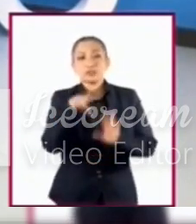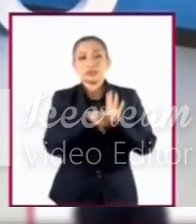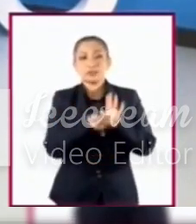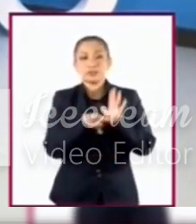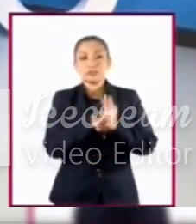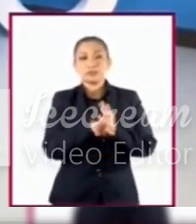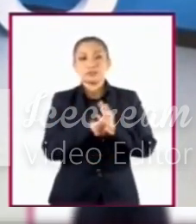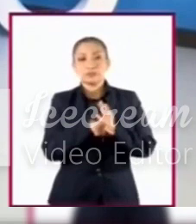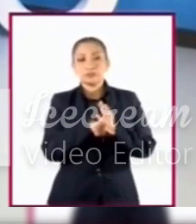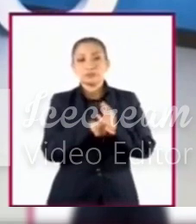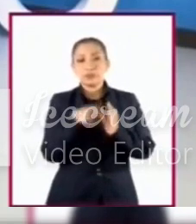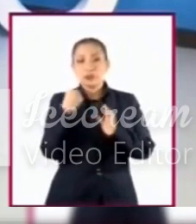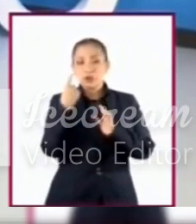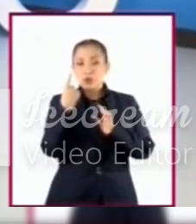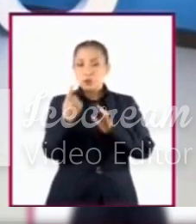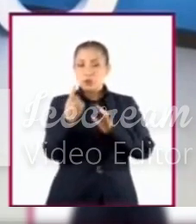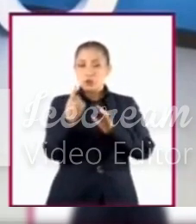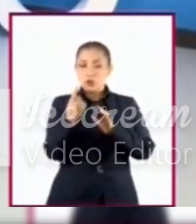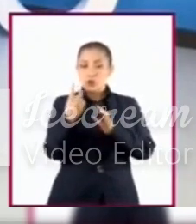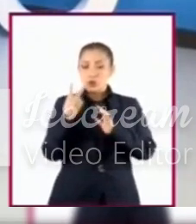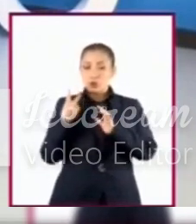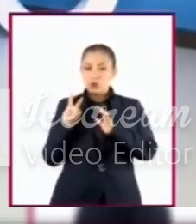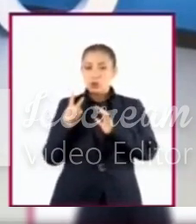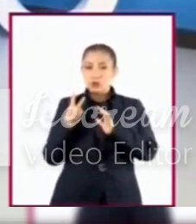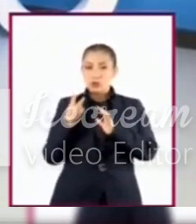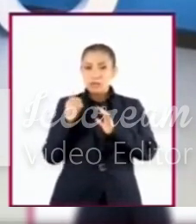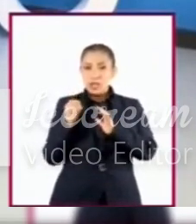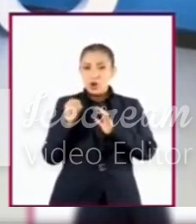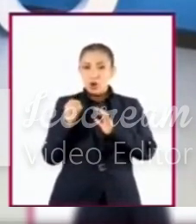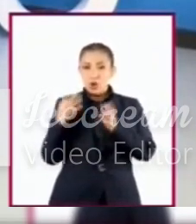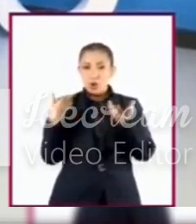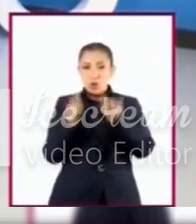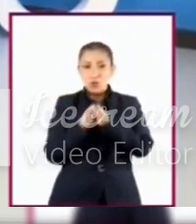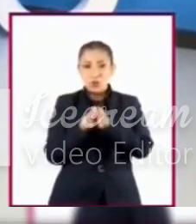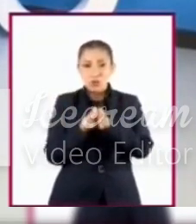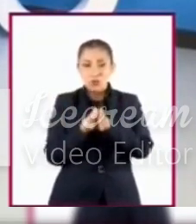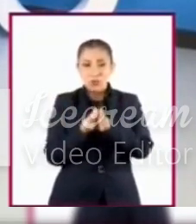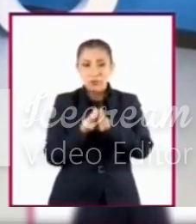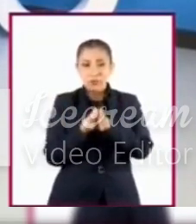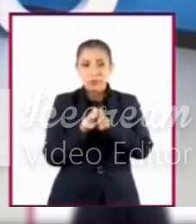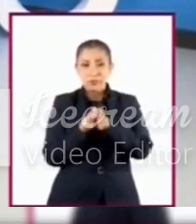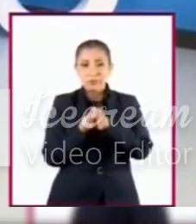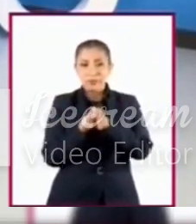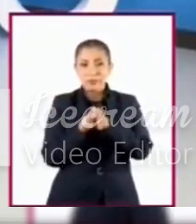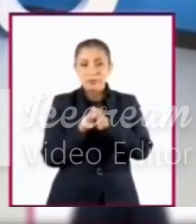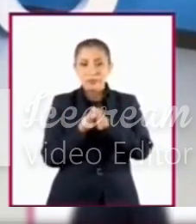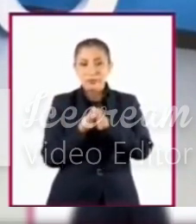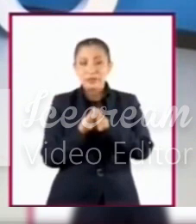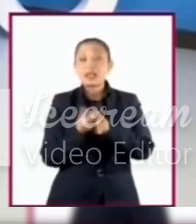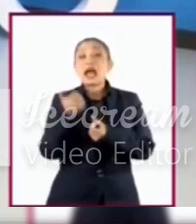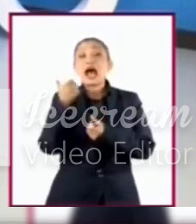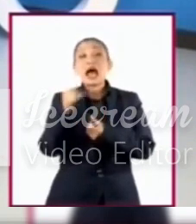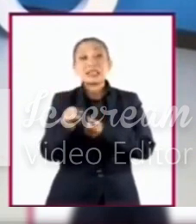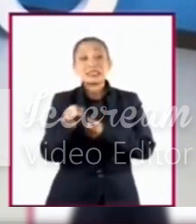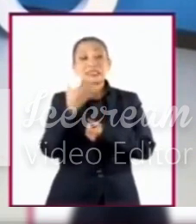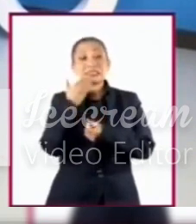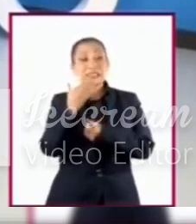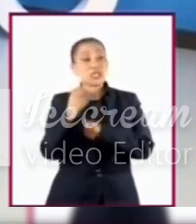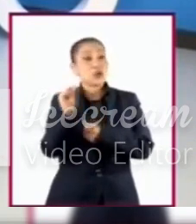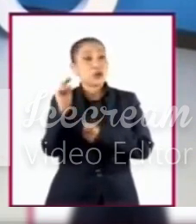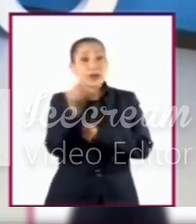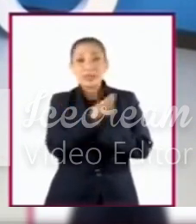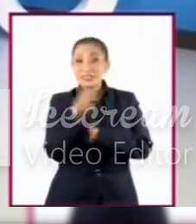negativo. 1, 0. Volví a quedar junto a ti. Excelente. De esta manera